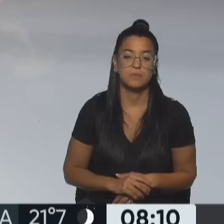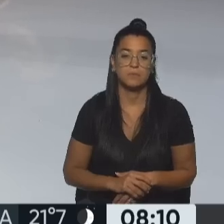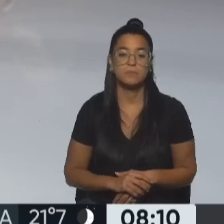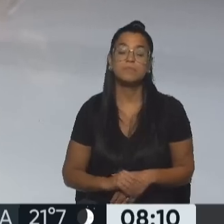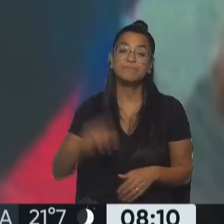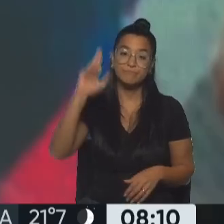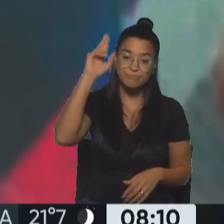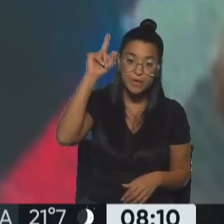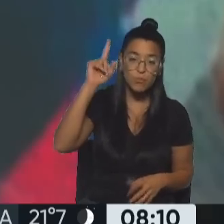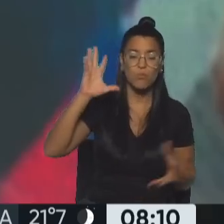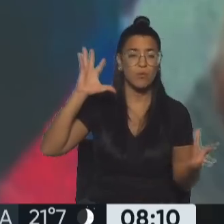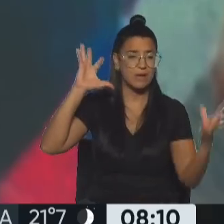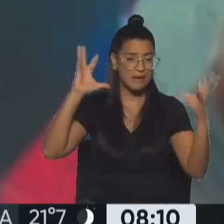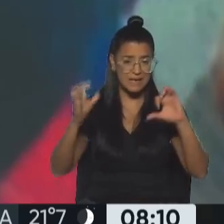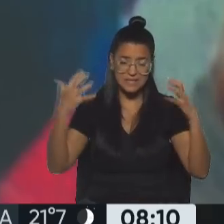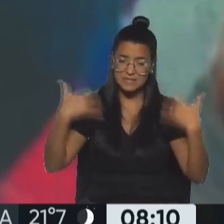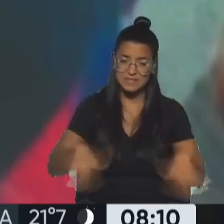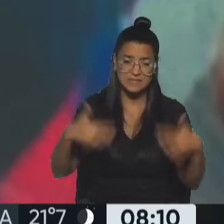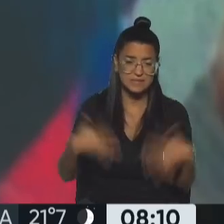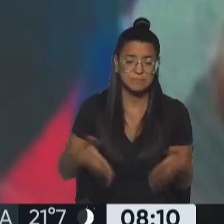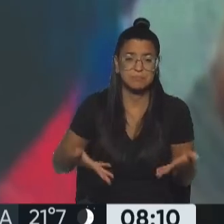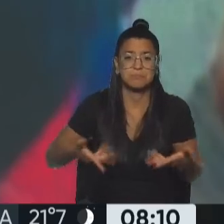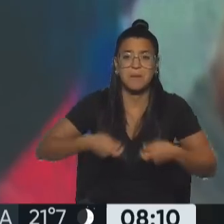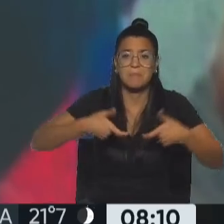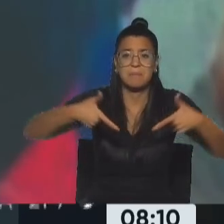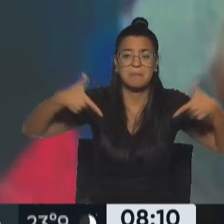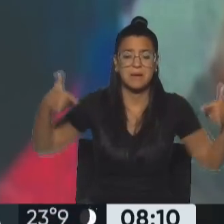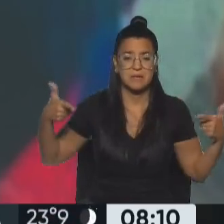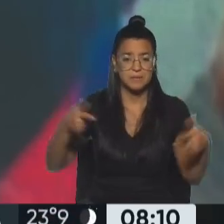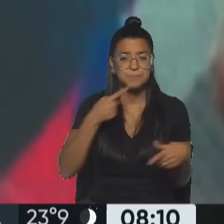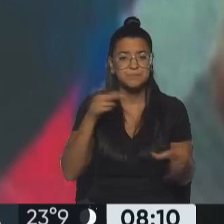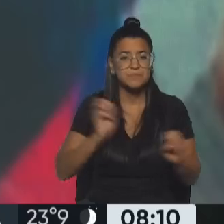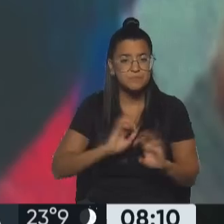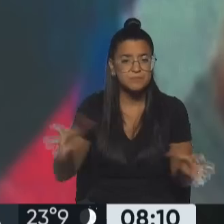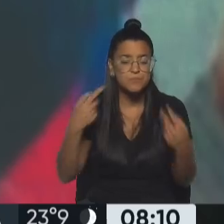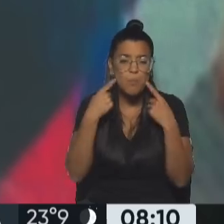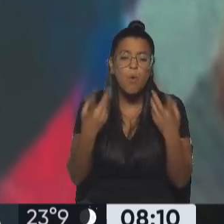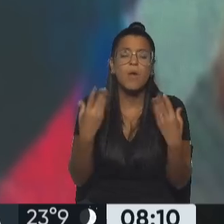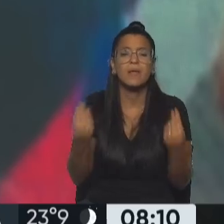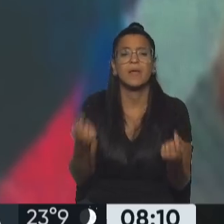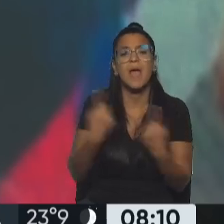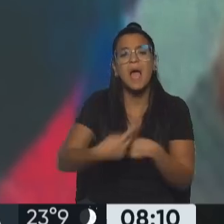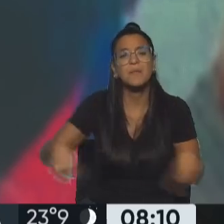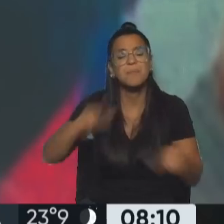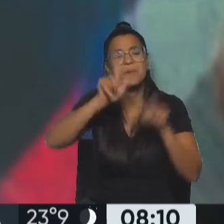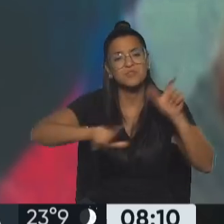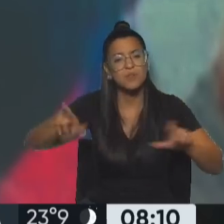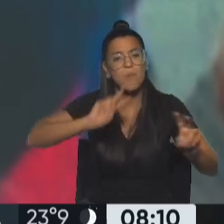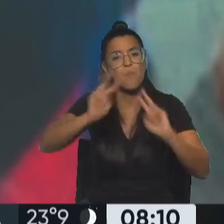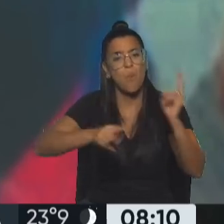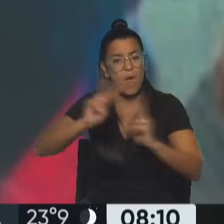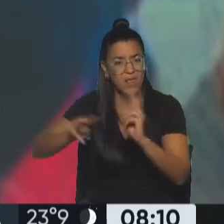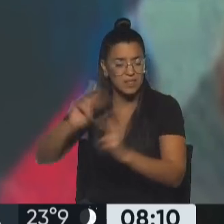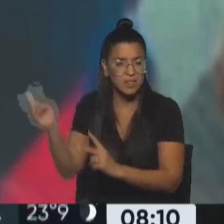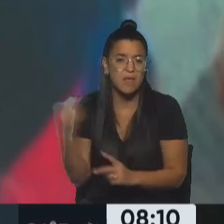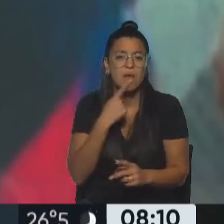Perú y una crisis que va en aumento la gravedad que te muestra la cantidad de personas fallecidas muertas